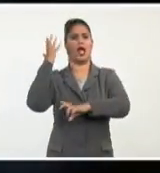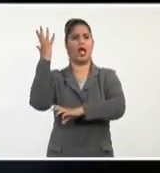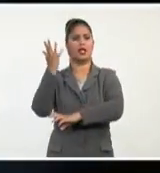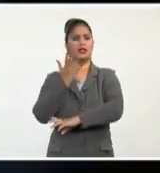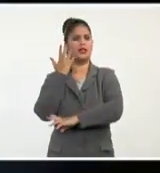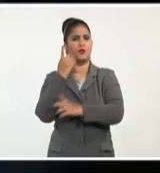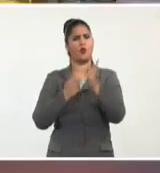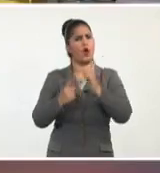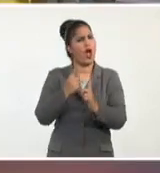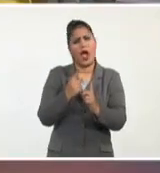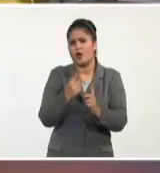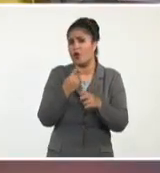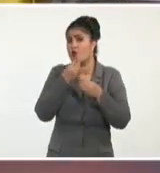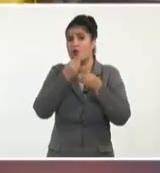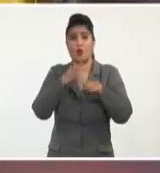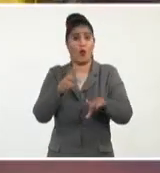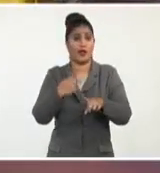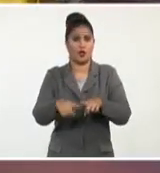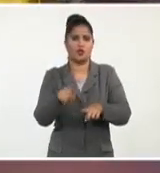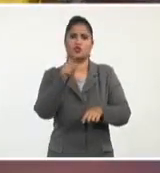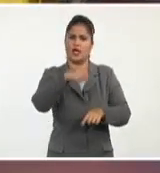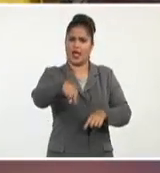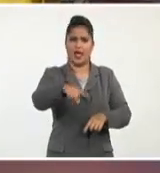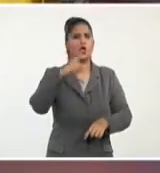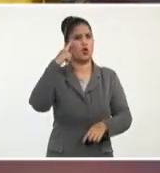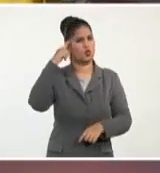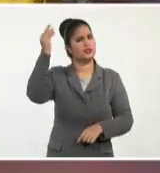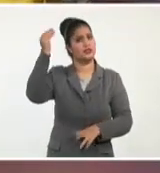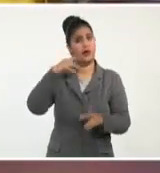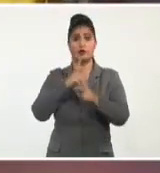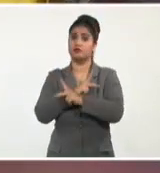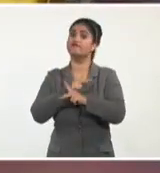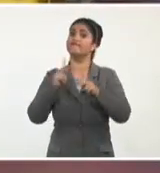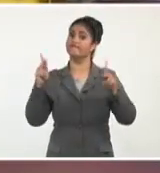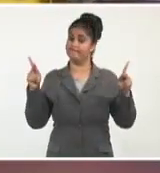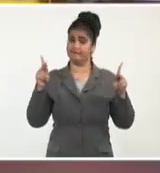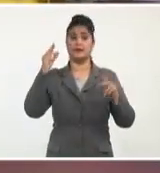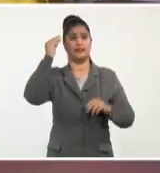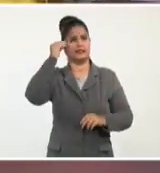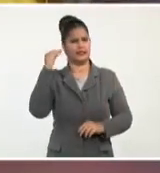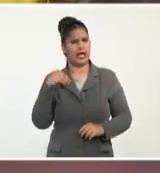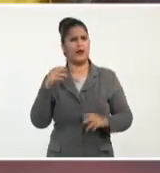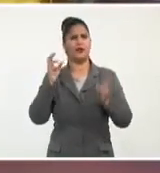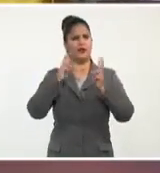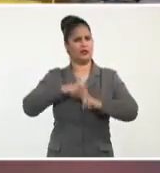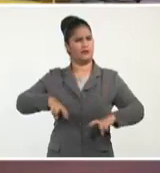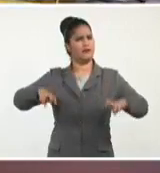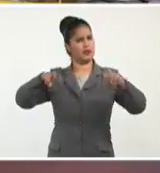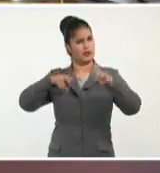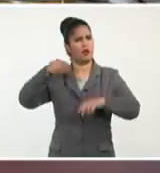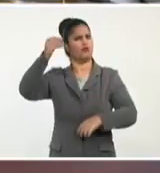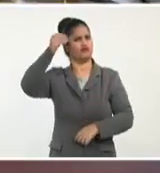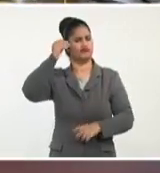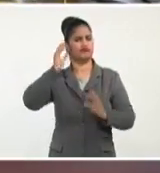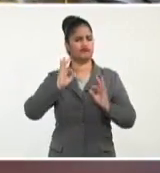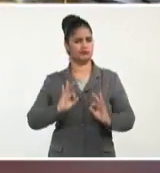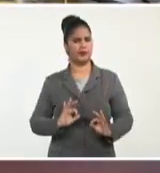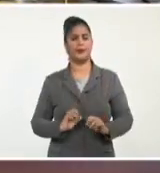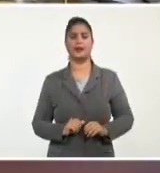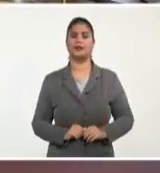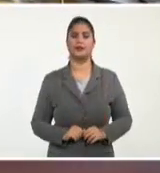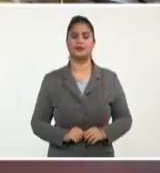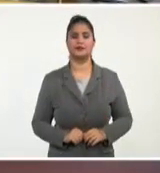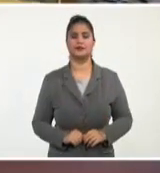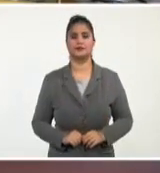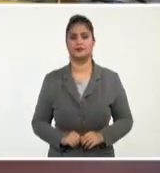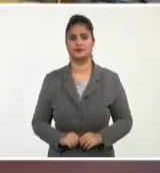cumpliendo con la misión de la comunicación alternativa, apoyando a la defensa civil de nuestro territorio. En el